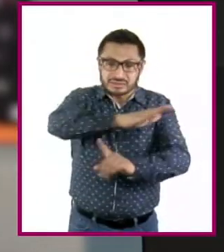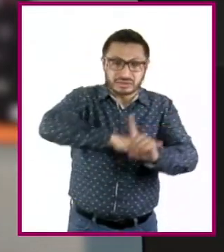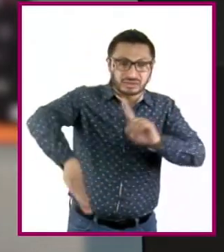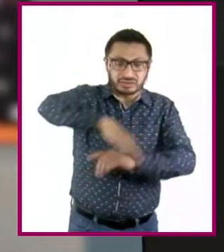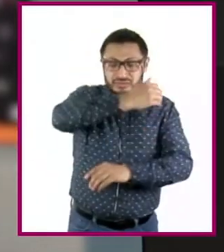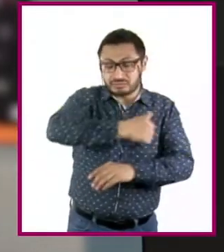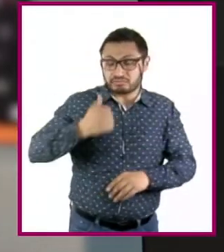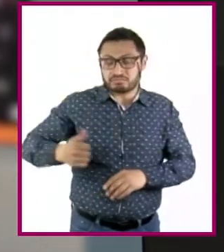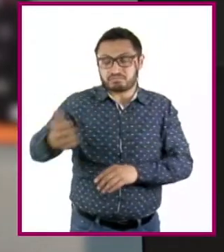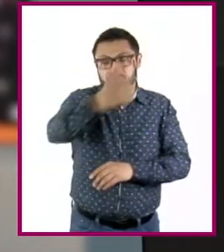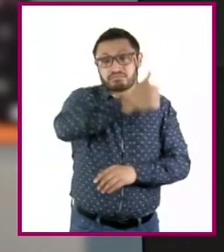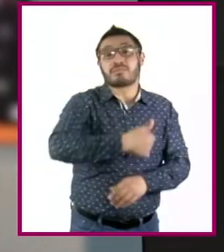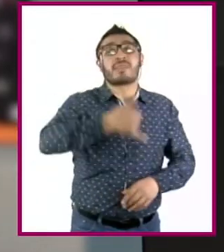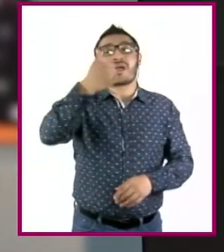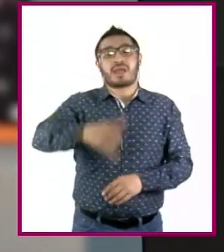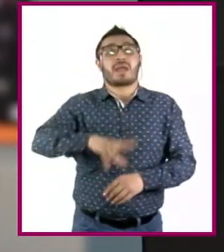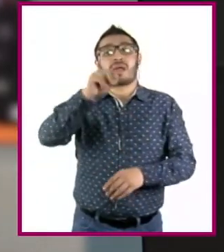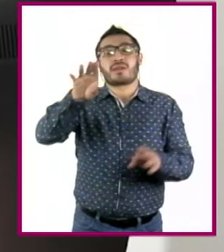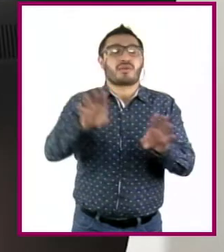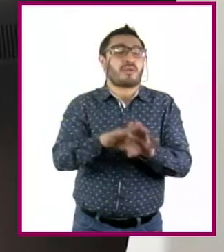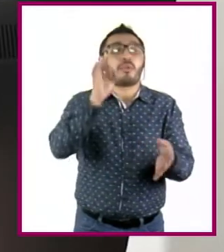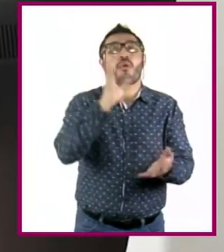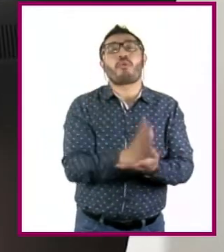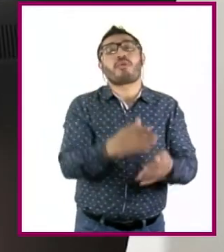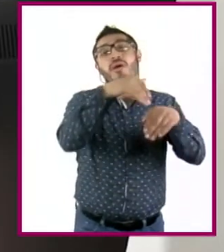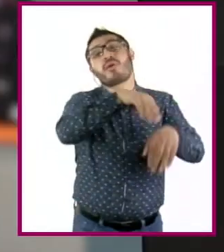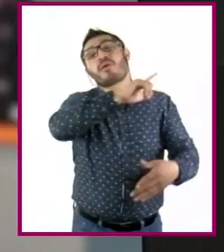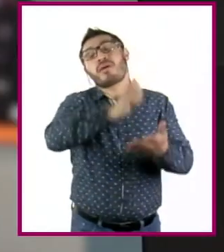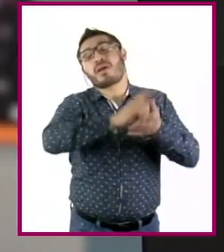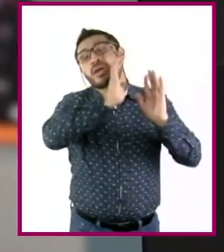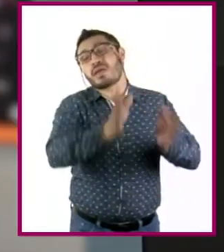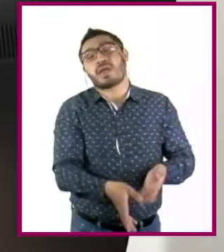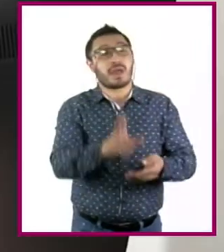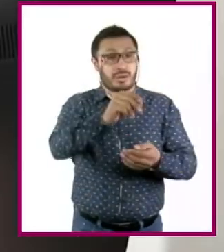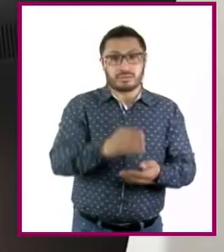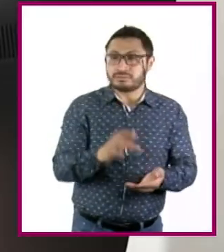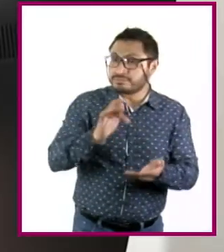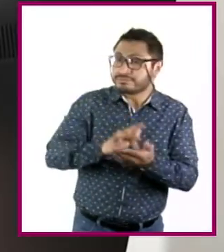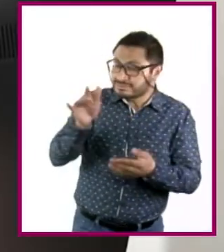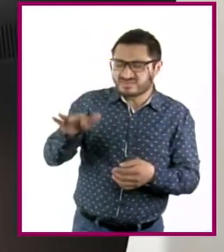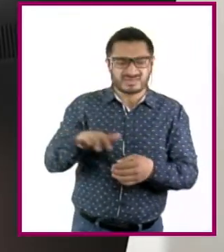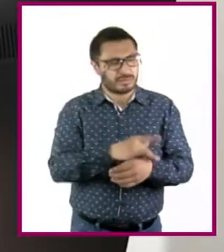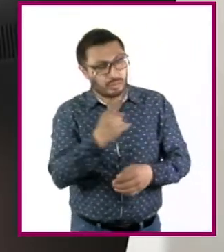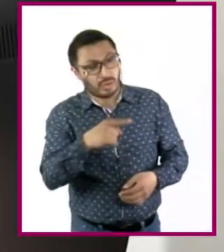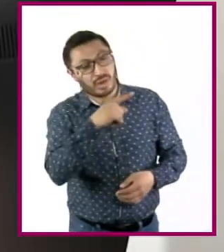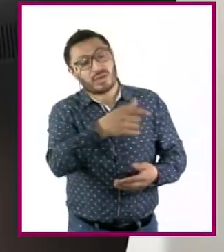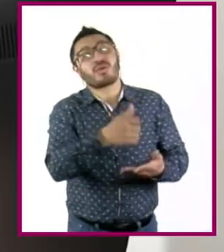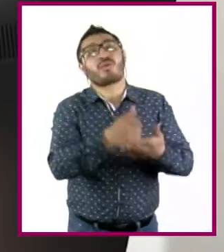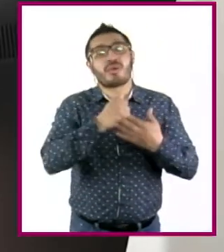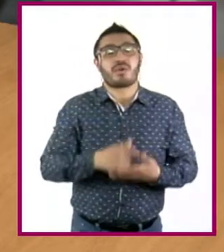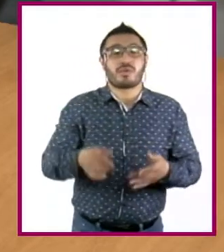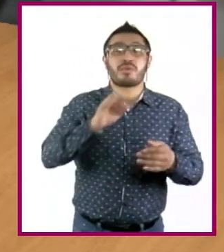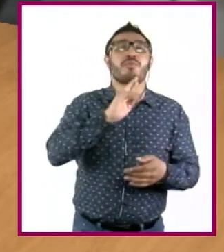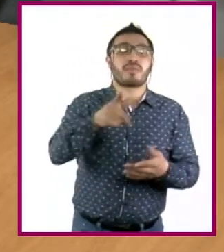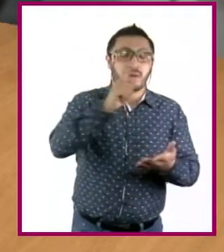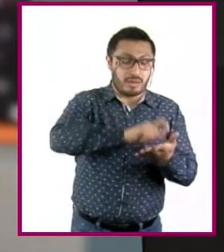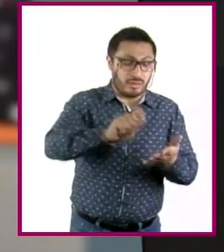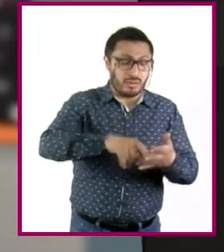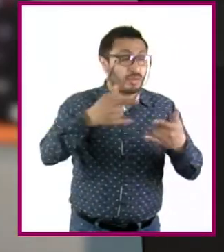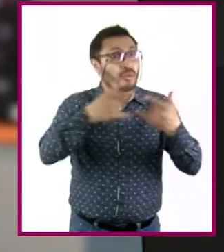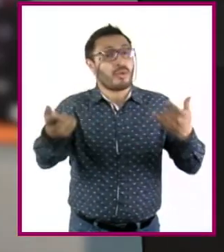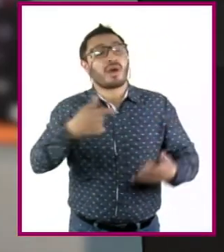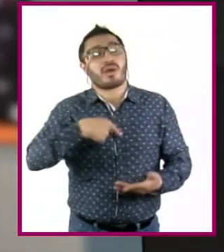caso y no solamente seguir la ley y ya. Gracias, Lu. ¿Por qué? Pues me ayudaste a mejorar mi cuento. Yo lo